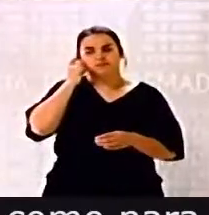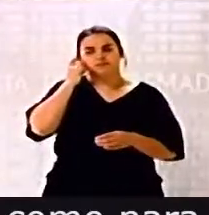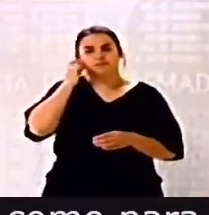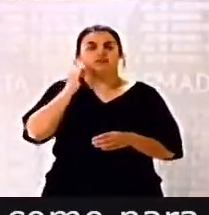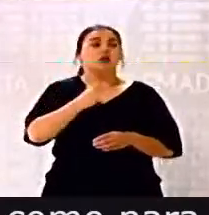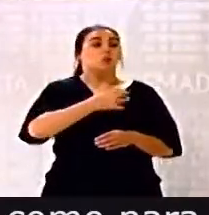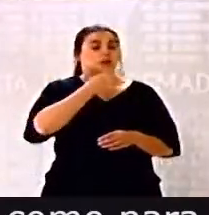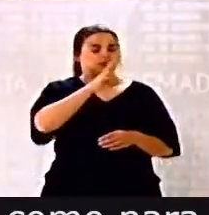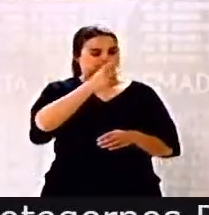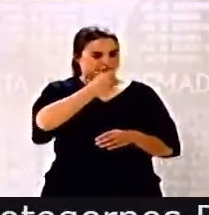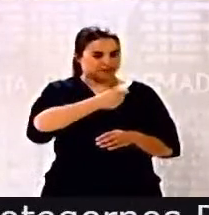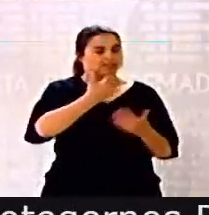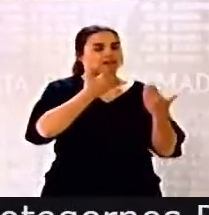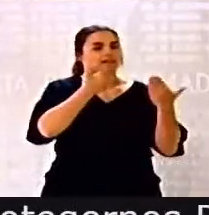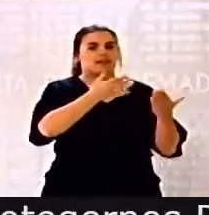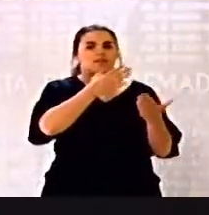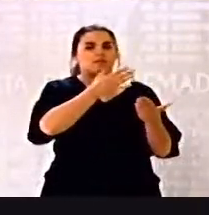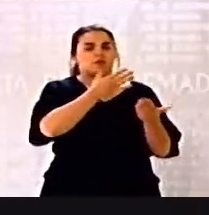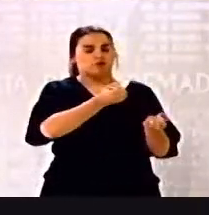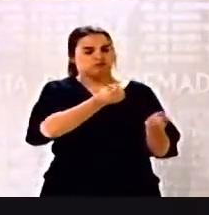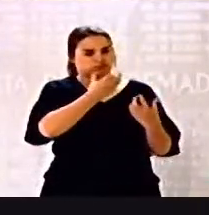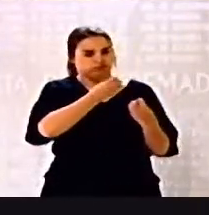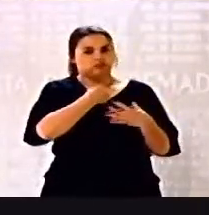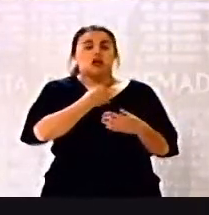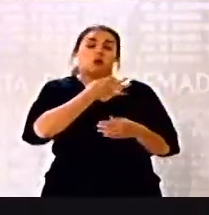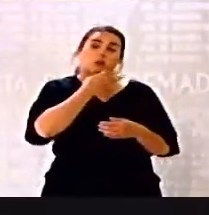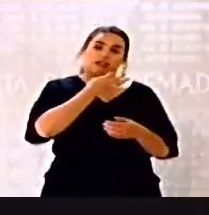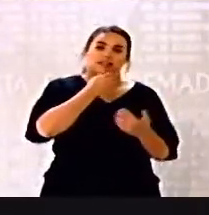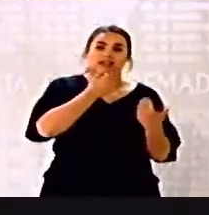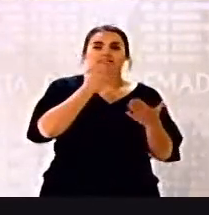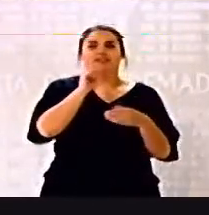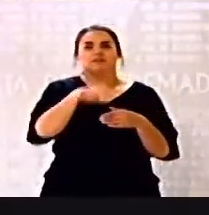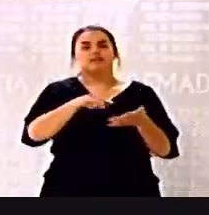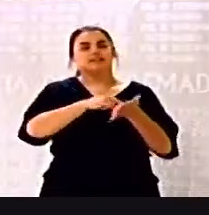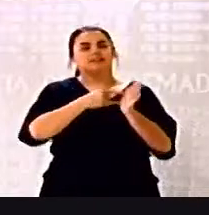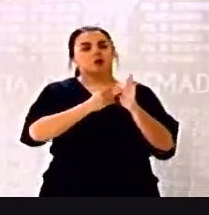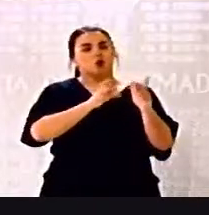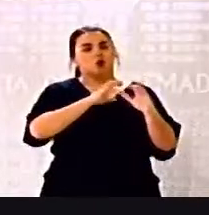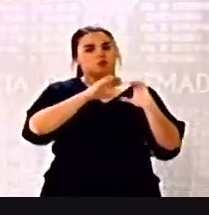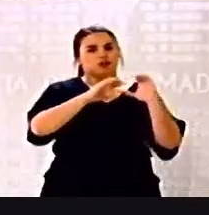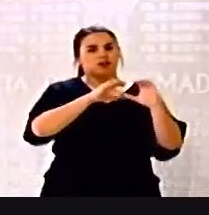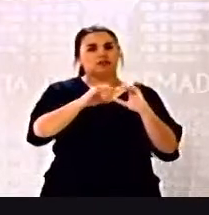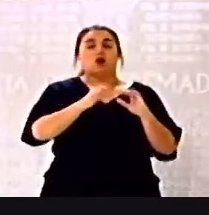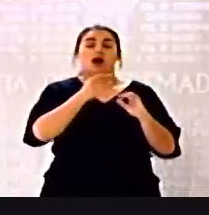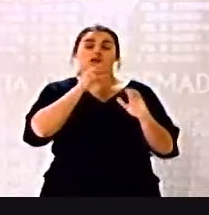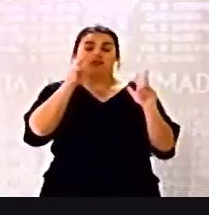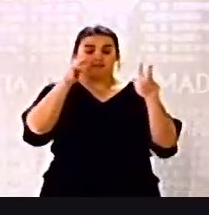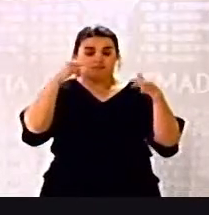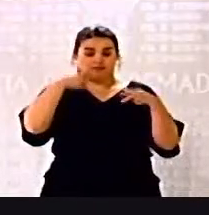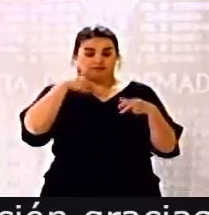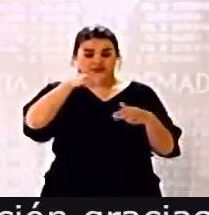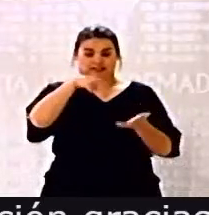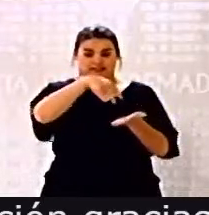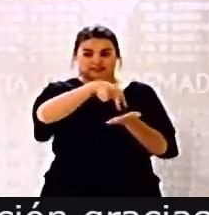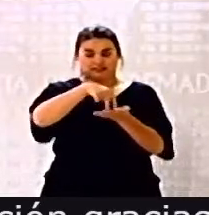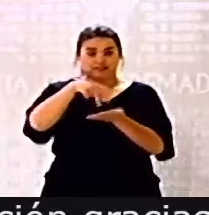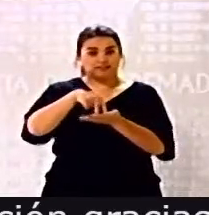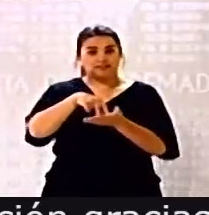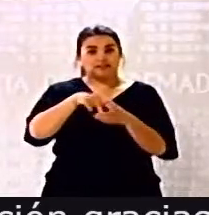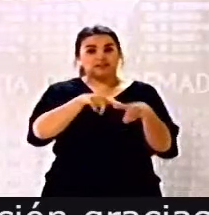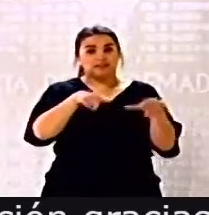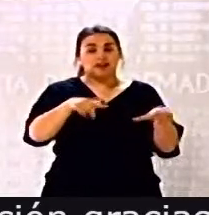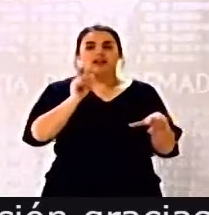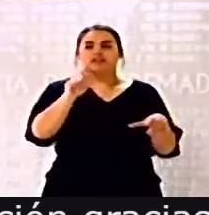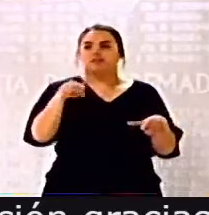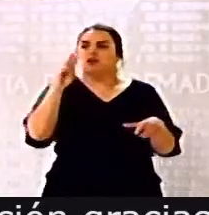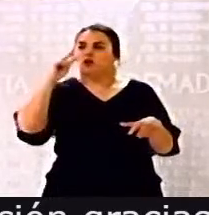tardes, vicepresidente. Muchas gracias por su intervención y buenas tardes y muchas gracias también a los medios de comunicación, tanto a los que nos siguen aquí en la sala de prensa como a los que